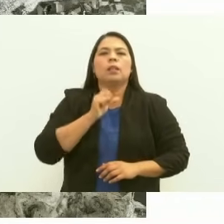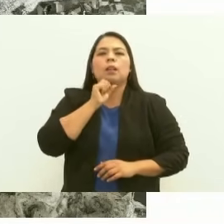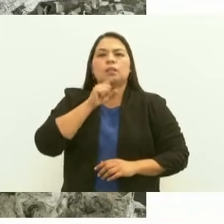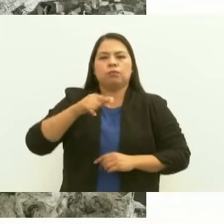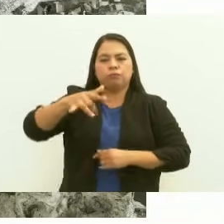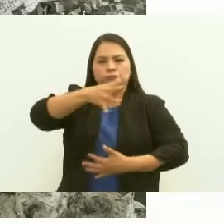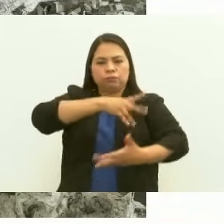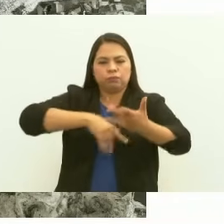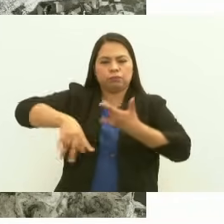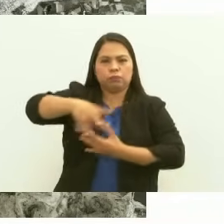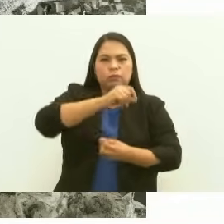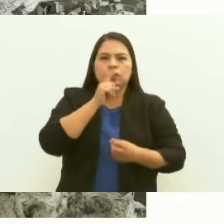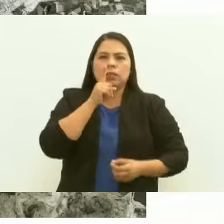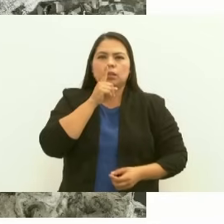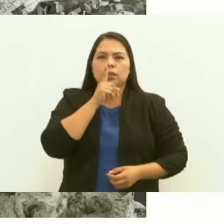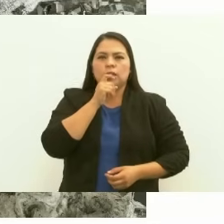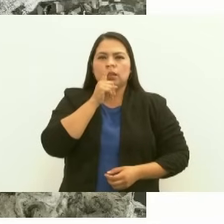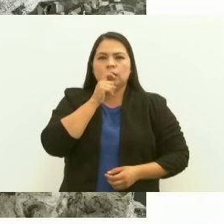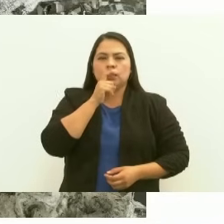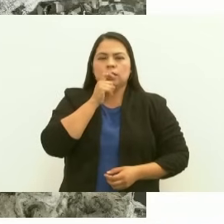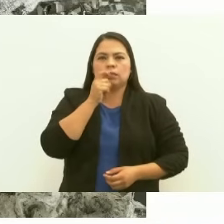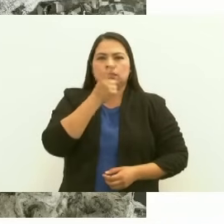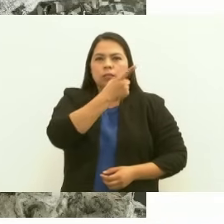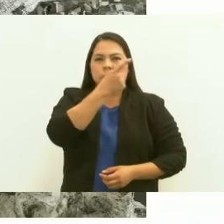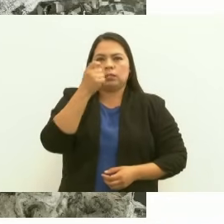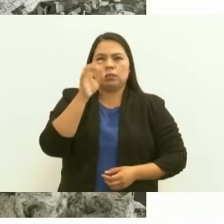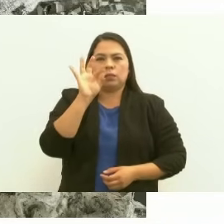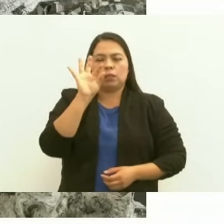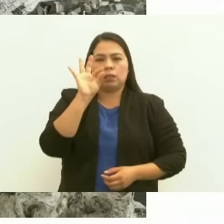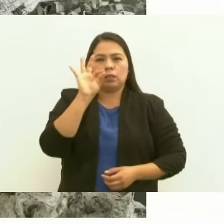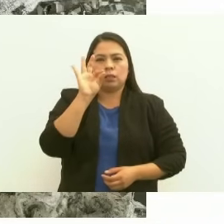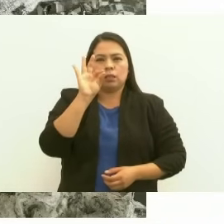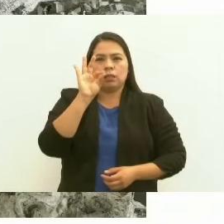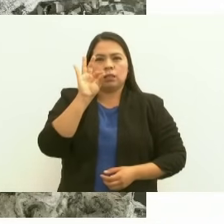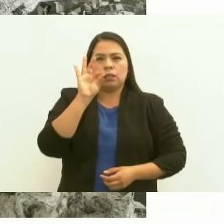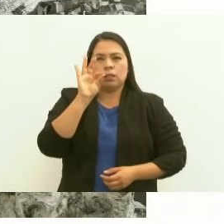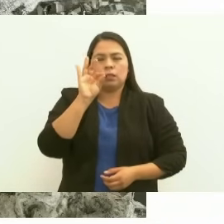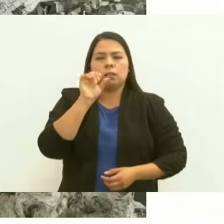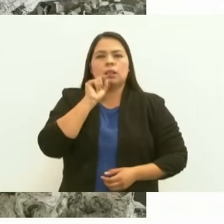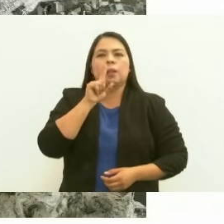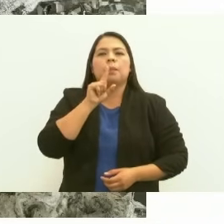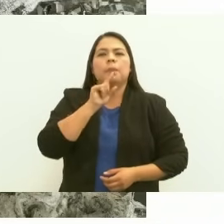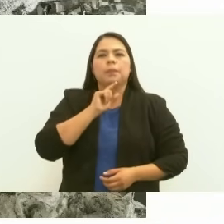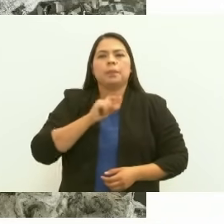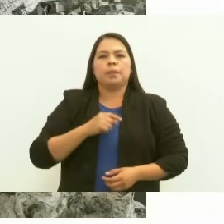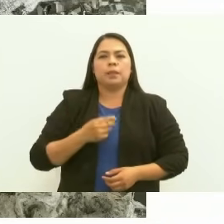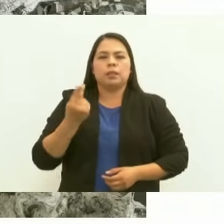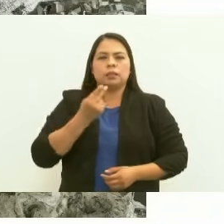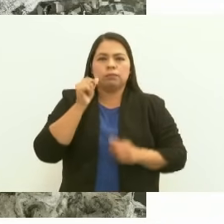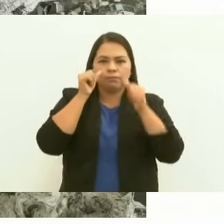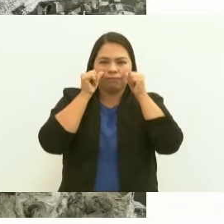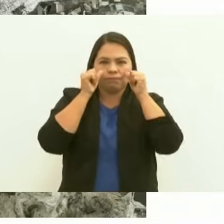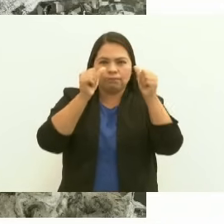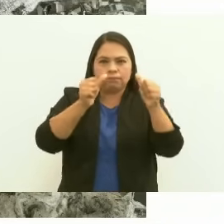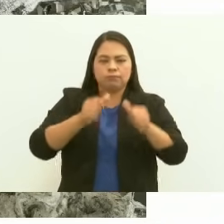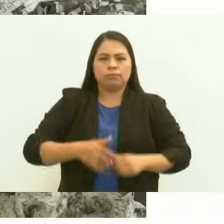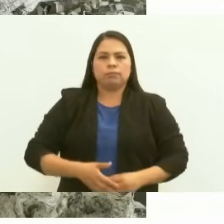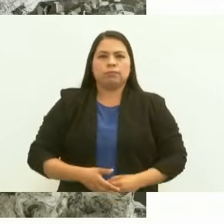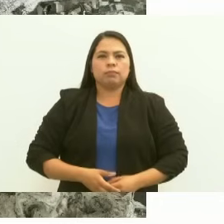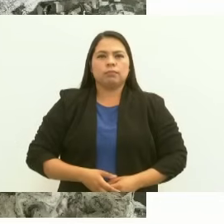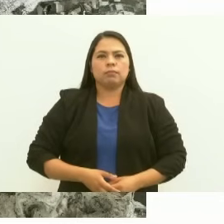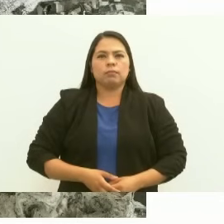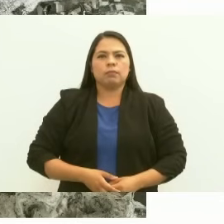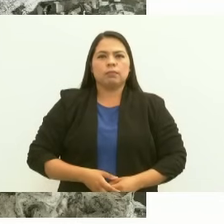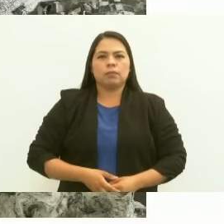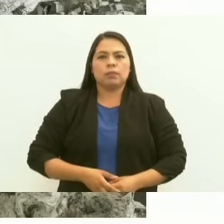un acueducto de 10.4 kilómetros de líneas a presión y se concluirán las líneas de gravedad. El costo